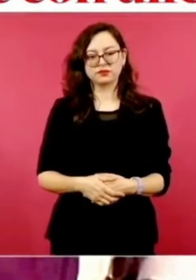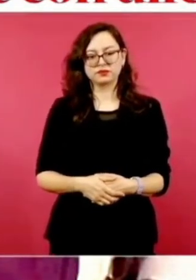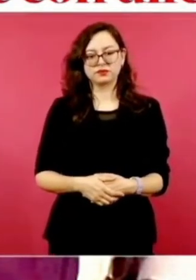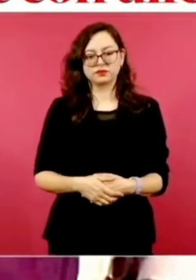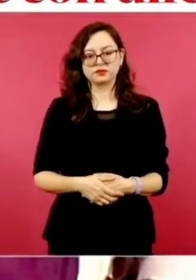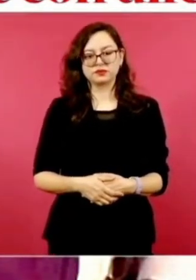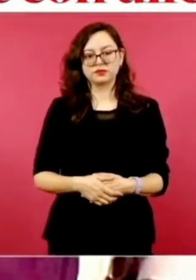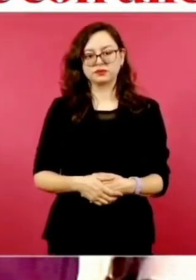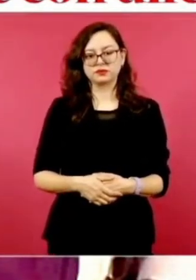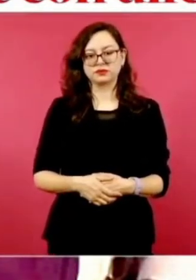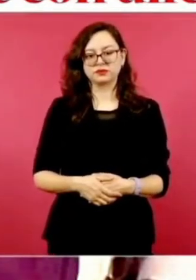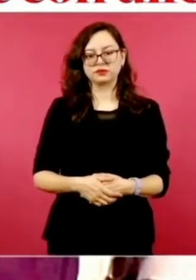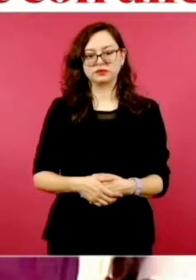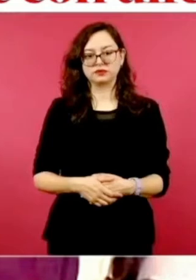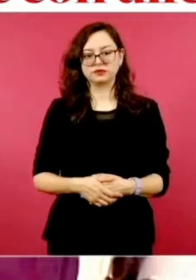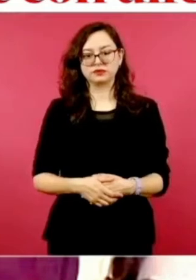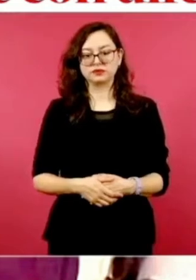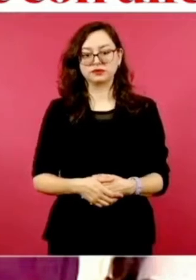¿Mande?